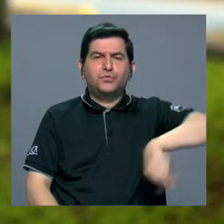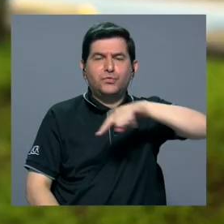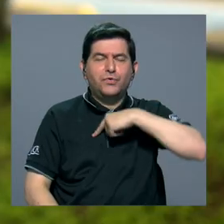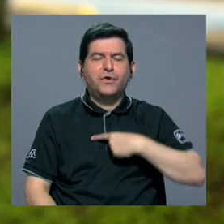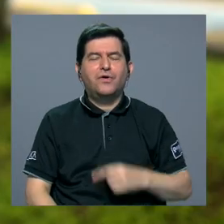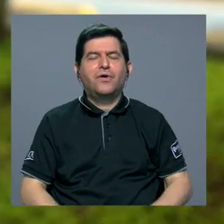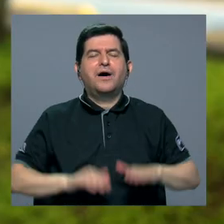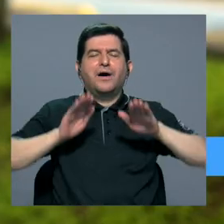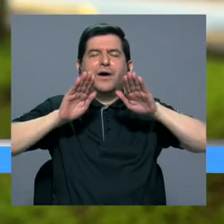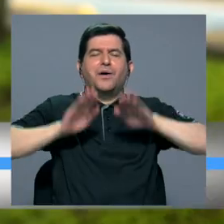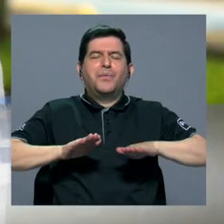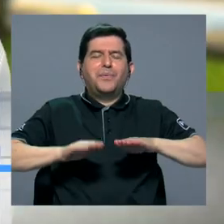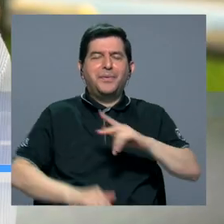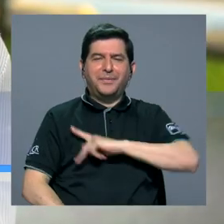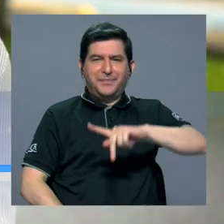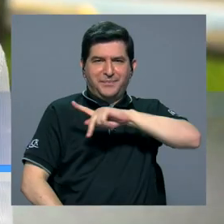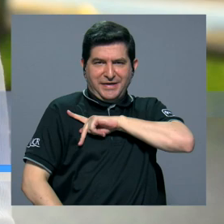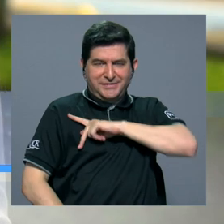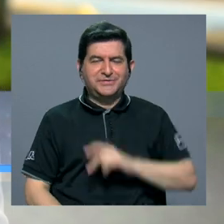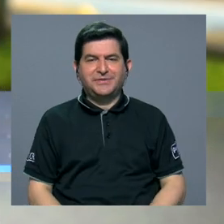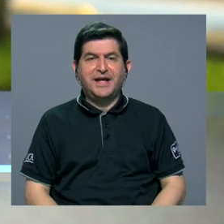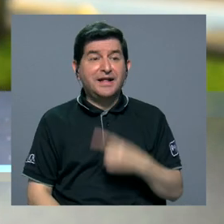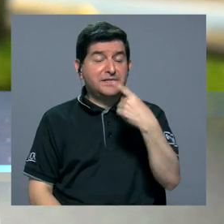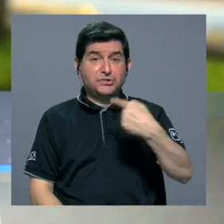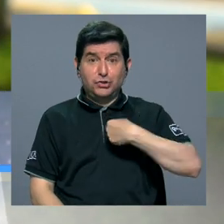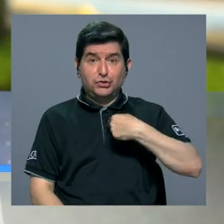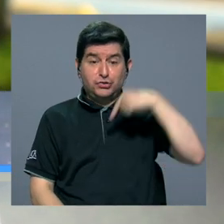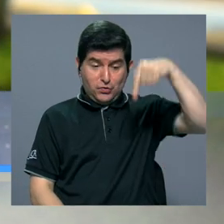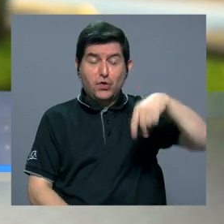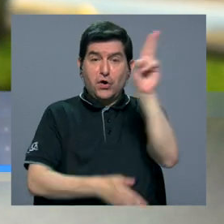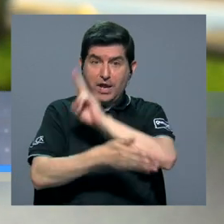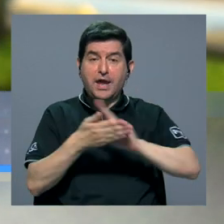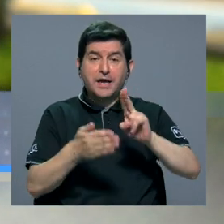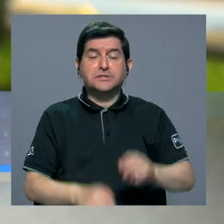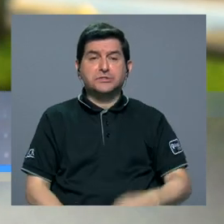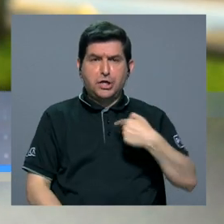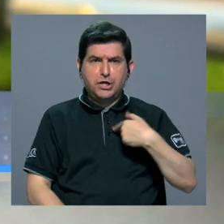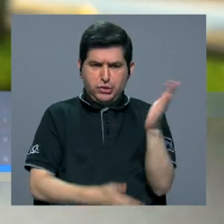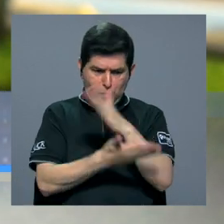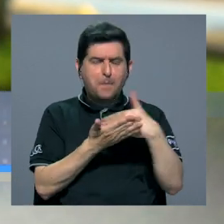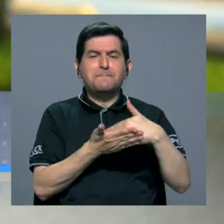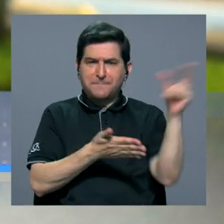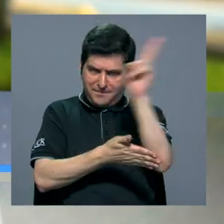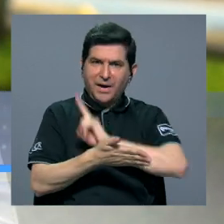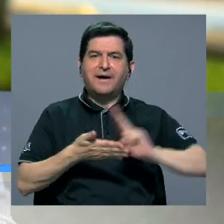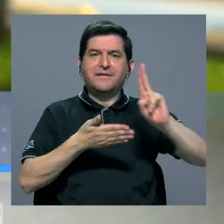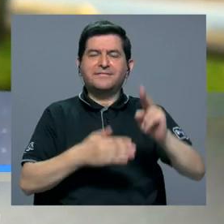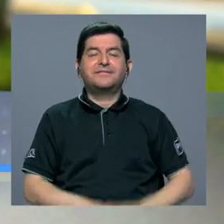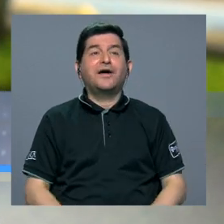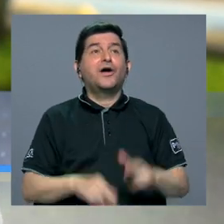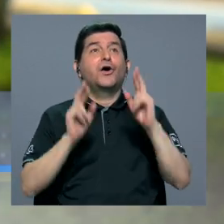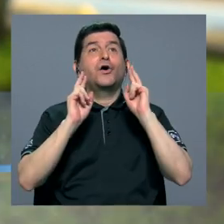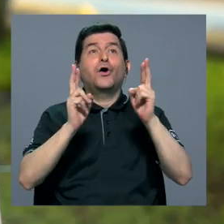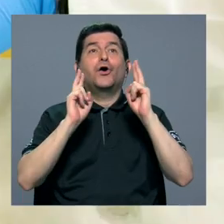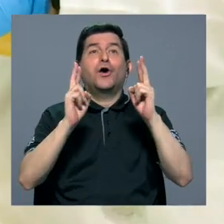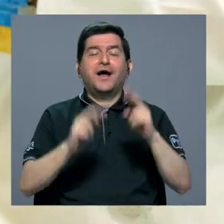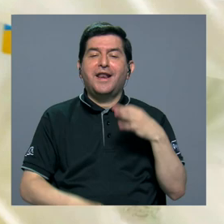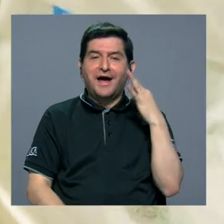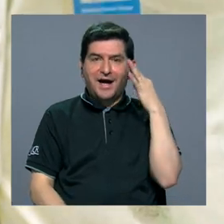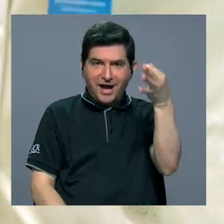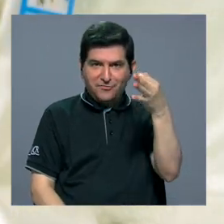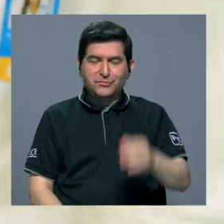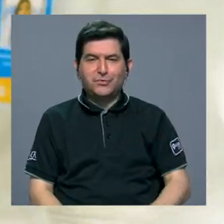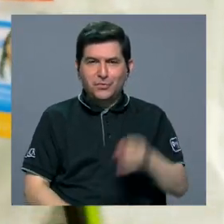alivio personal el poder decir, yo estoy en esta universidad y formo parte de esta universidad. Y ojalá y a futuro